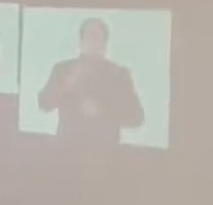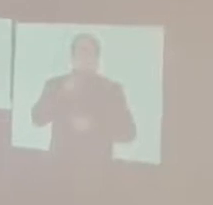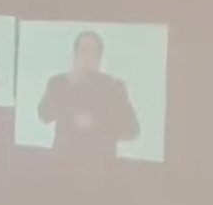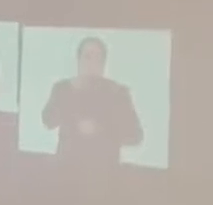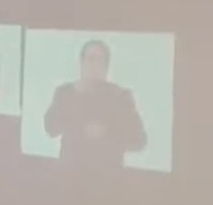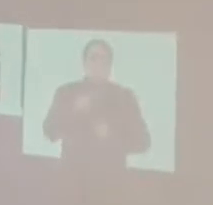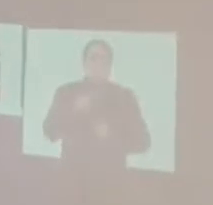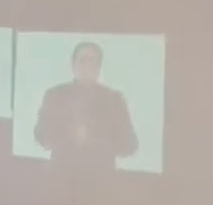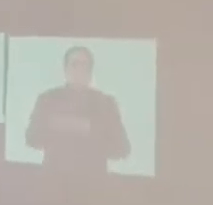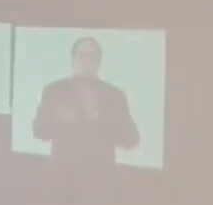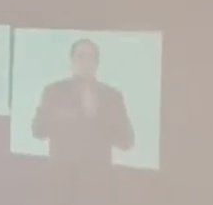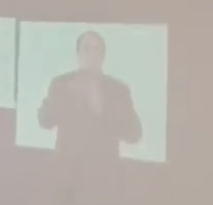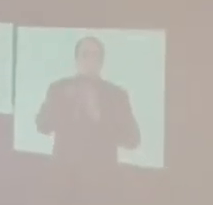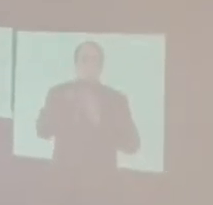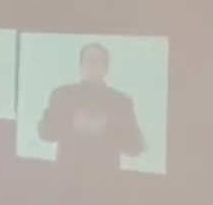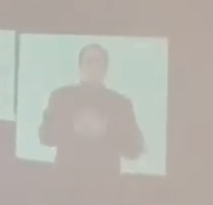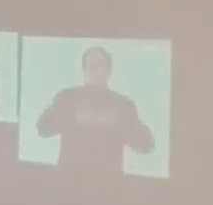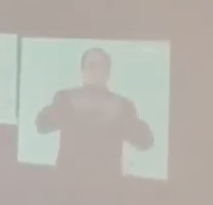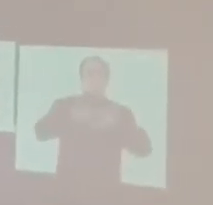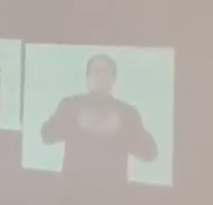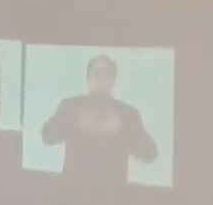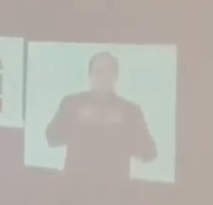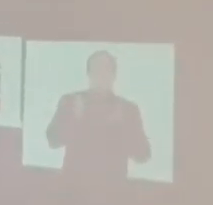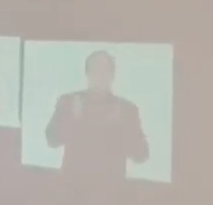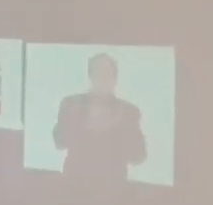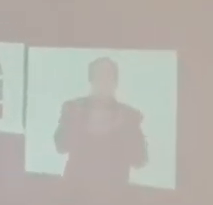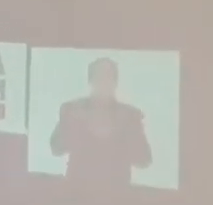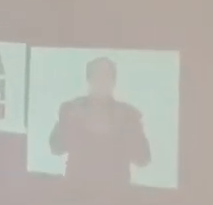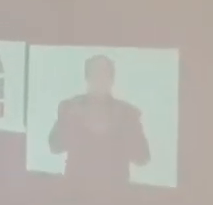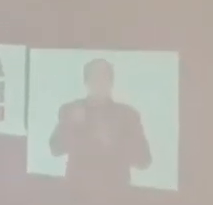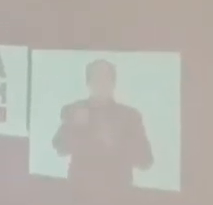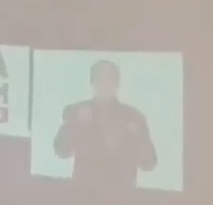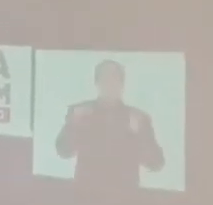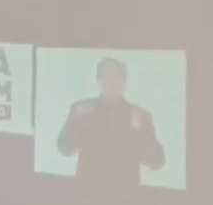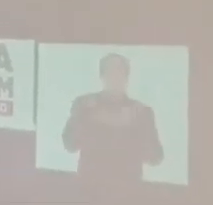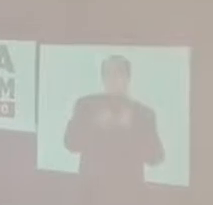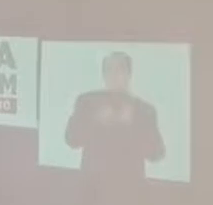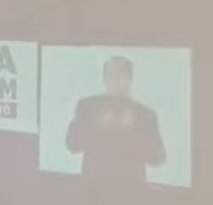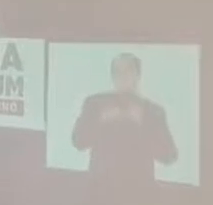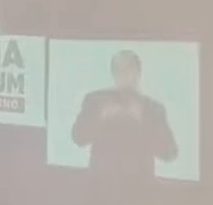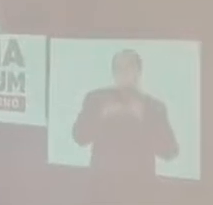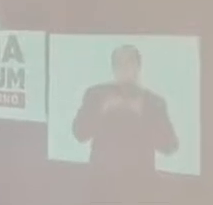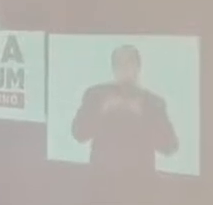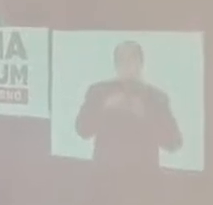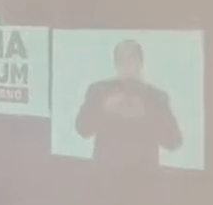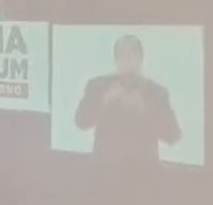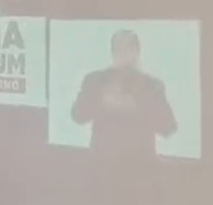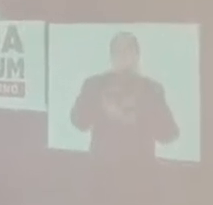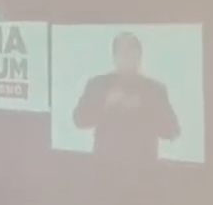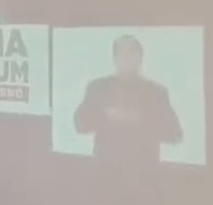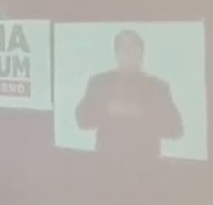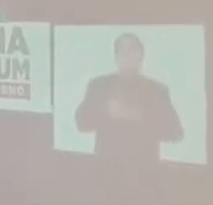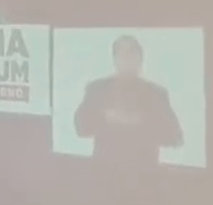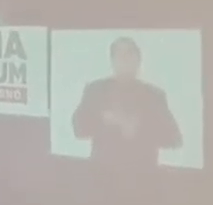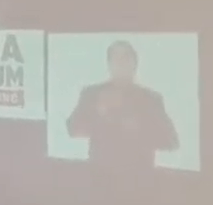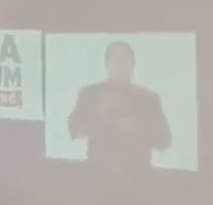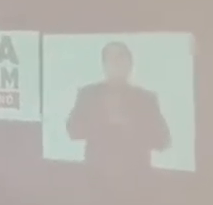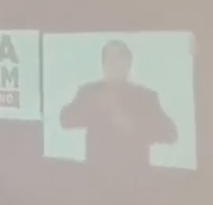de separación de 1,000 toneladas, la más moderna de América Latina, con lo cual hemos logrado